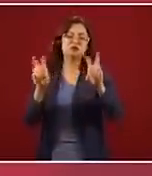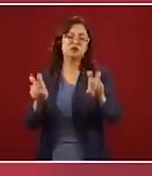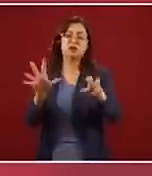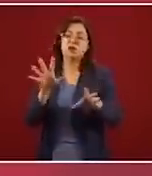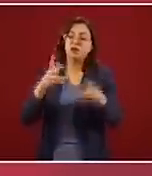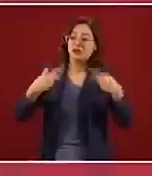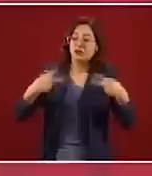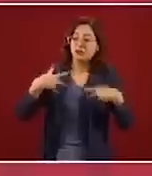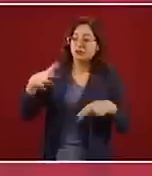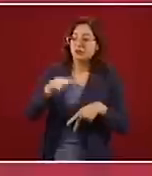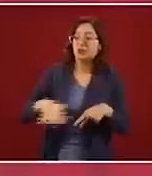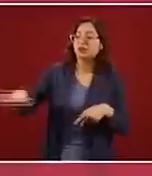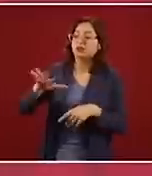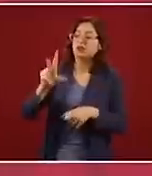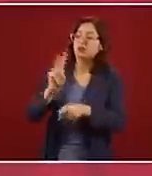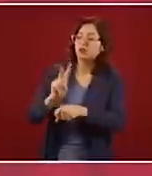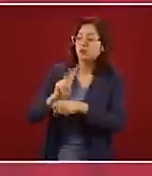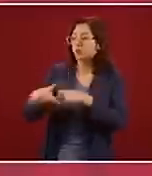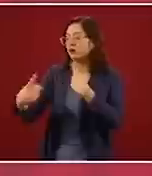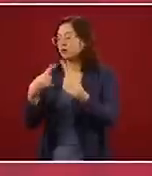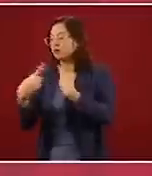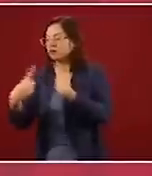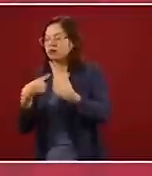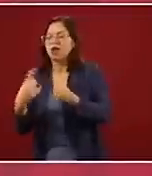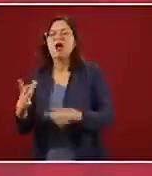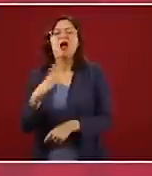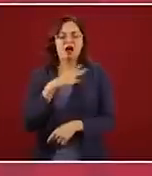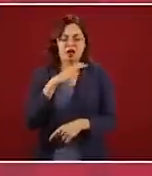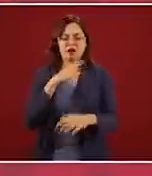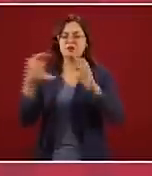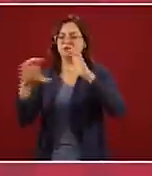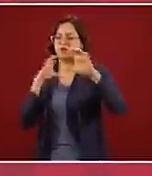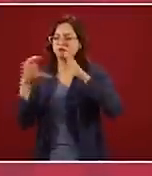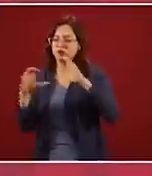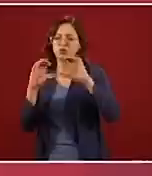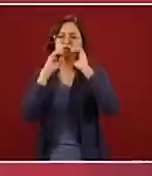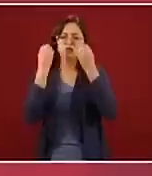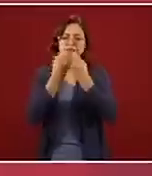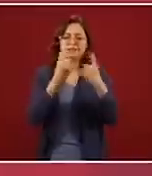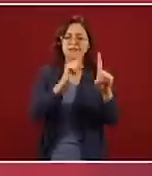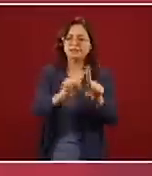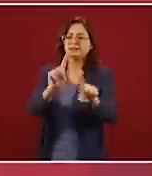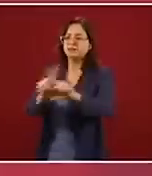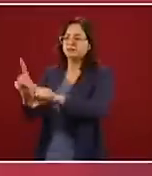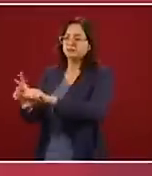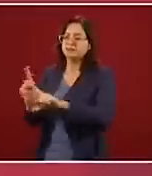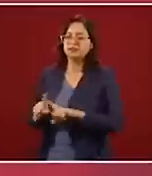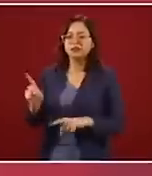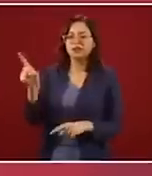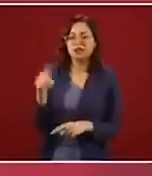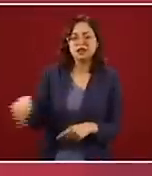Efectivamente, tenemos mucha comunicación con diversas organizaciones ciudadanas que han expresado